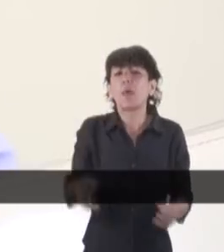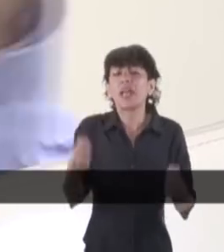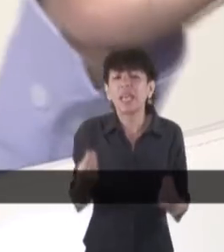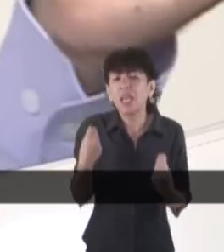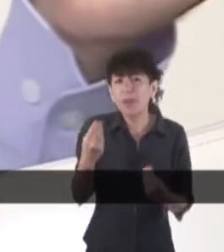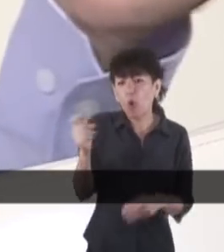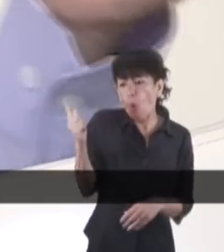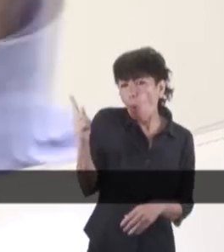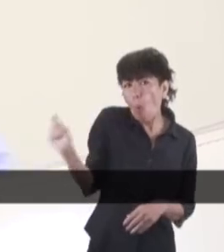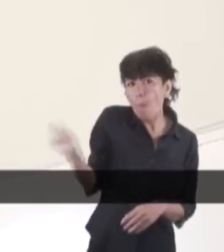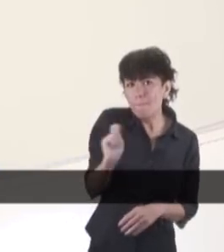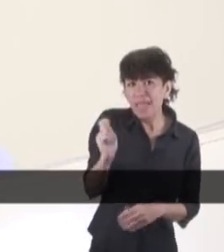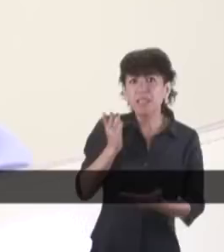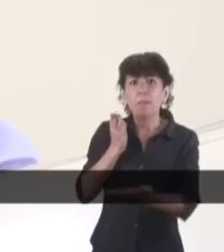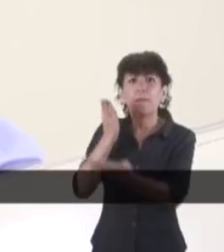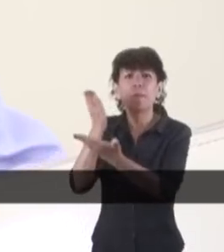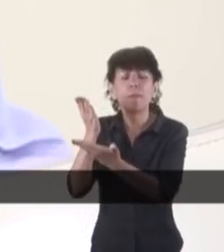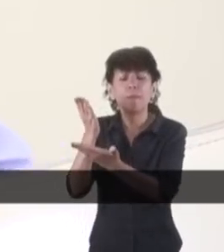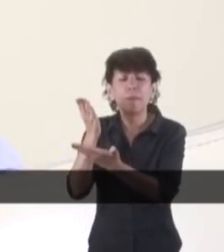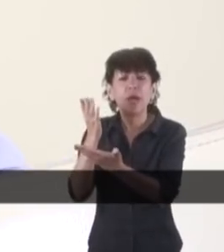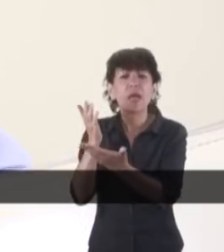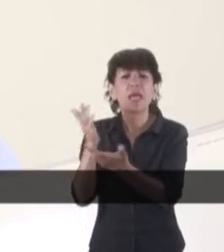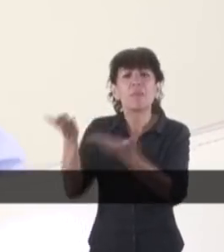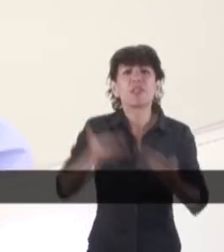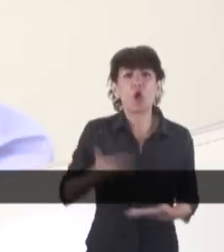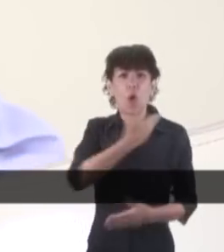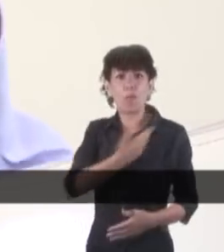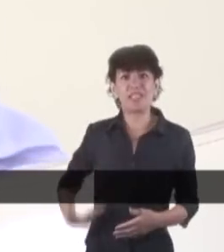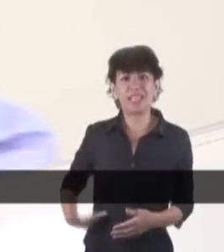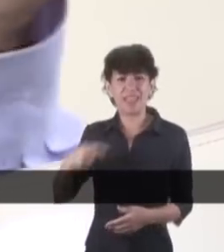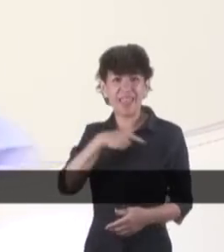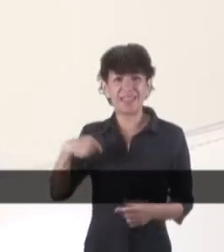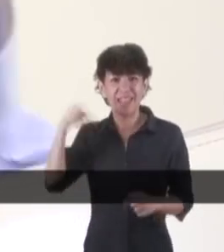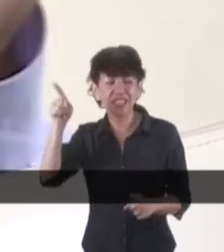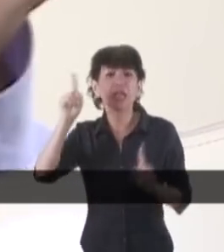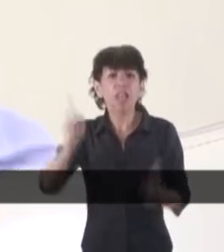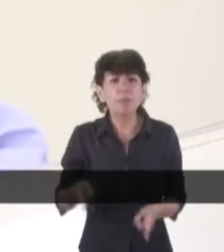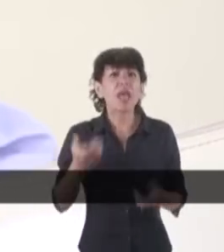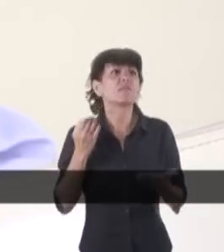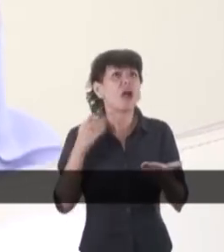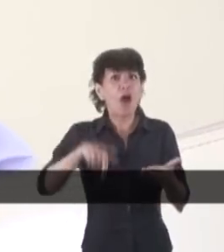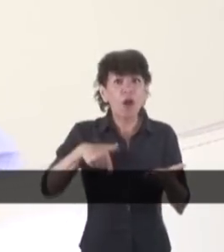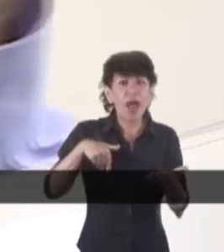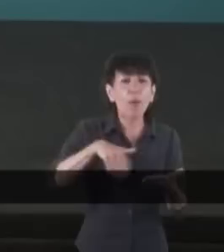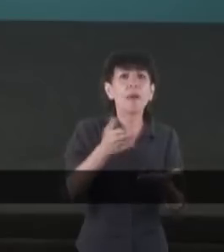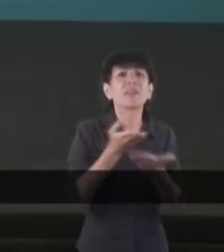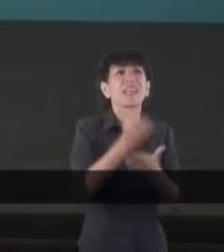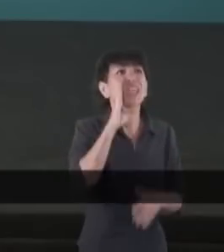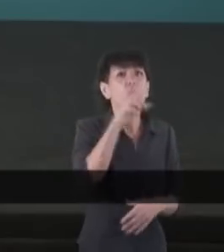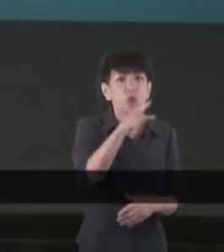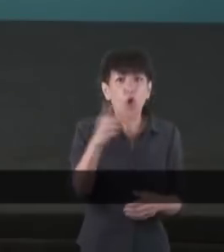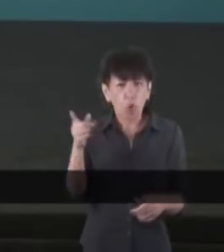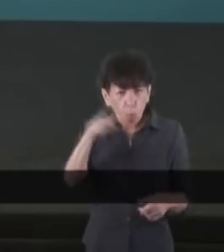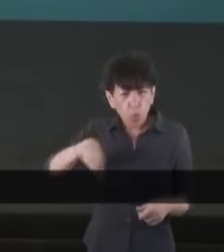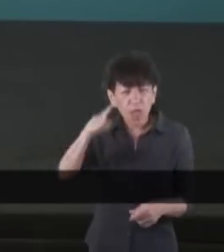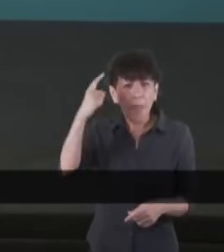un mes desde la invitación al presidente chino al presidente norteamericano y si realmente esperan que vengan los dos, lo cual sería, digamos, un